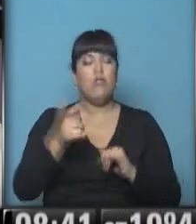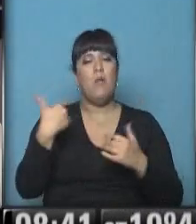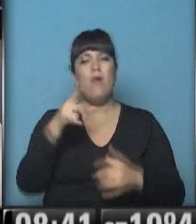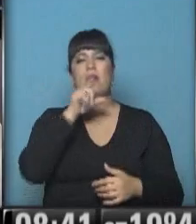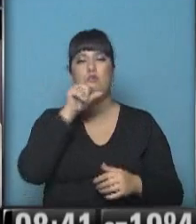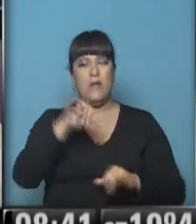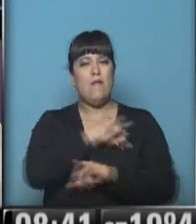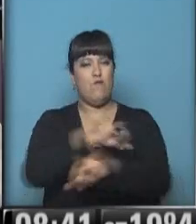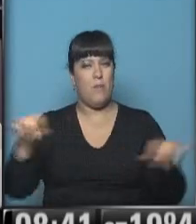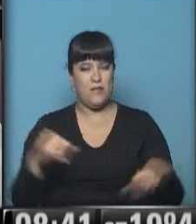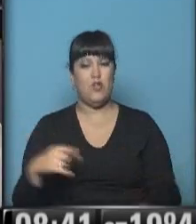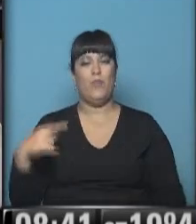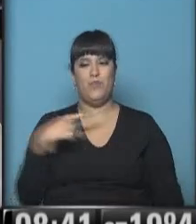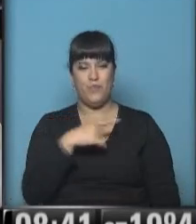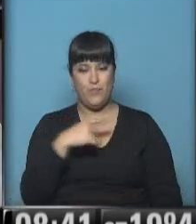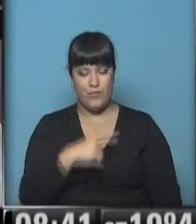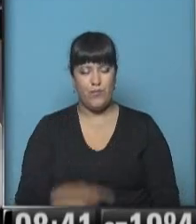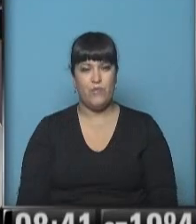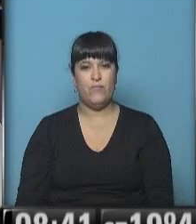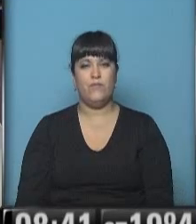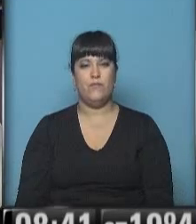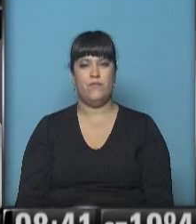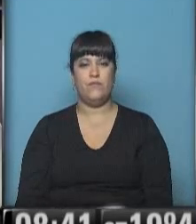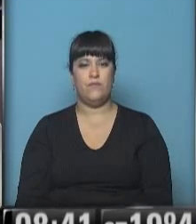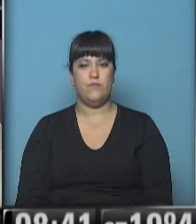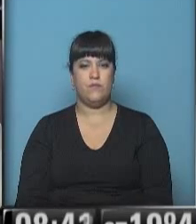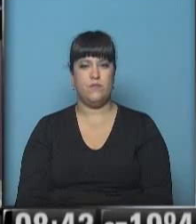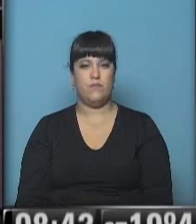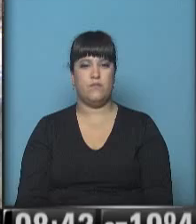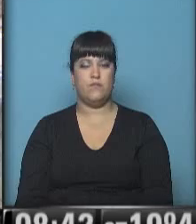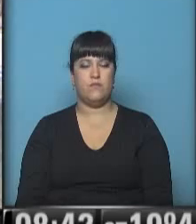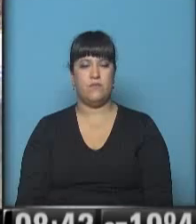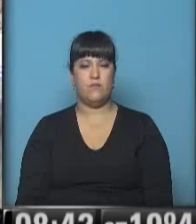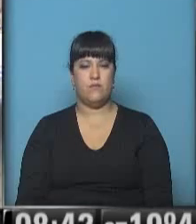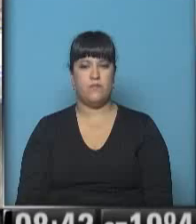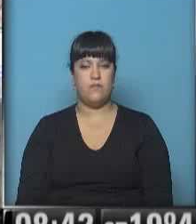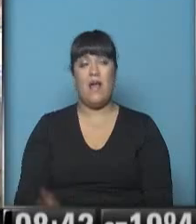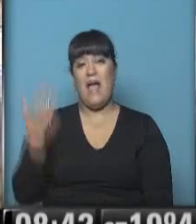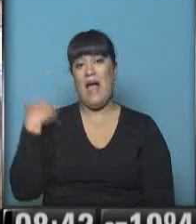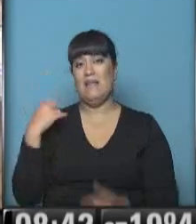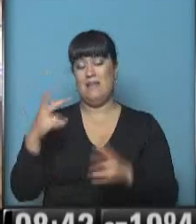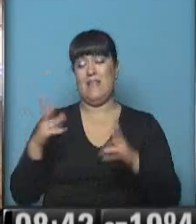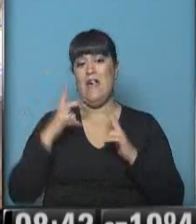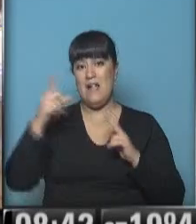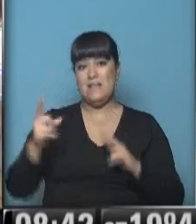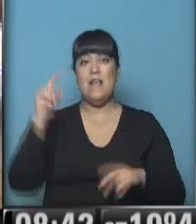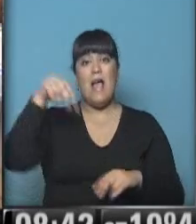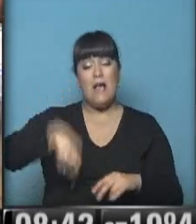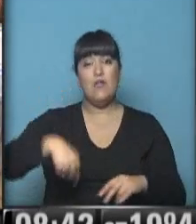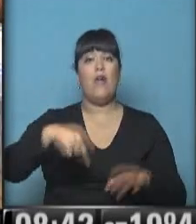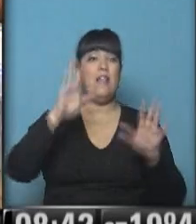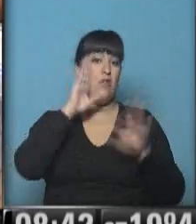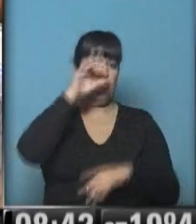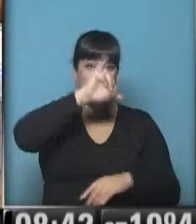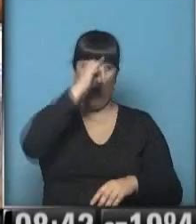más información a través de esteban tecno 7 bueno esteban bueno nos decías que por ahora está ya en eeuu digo